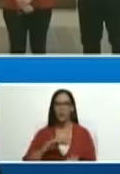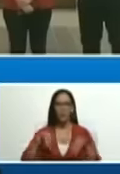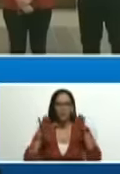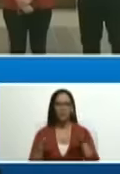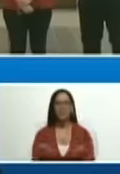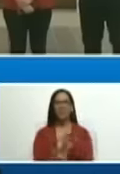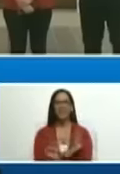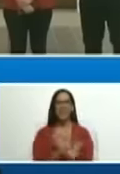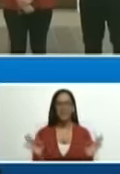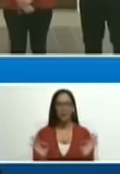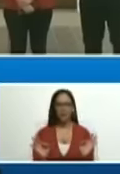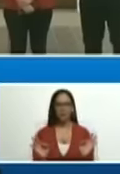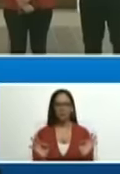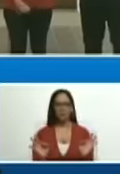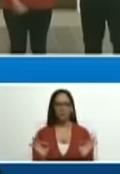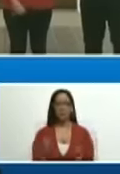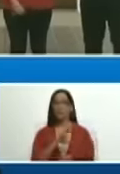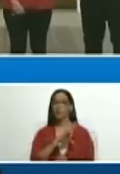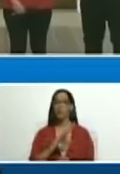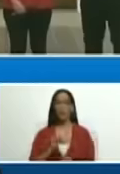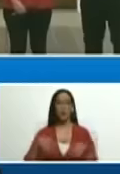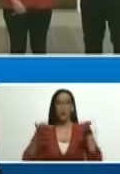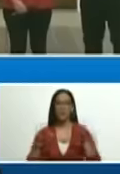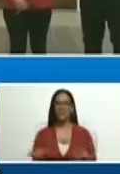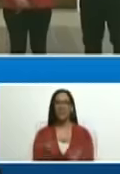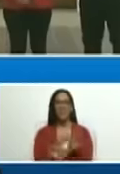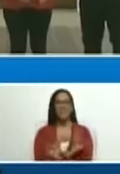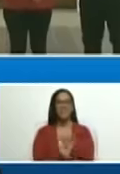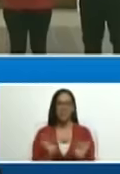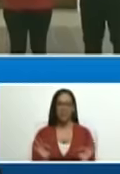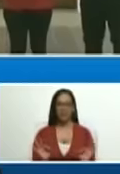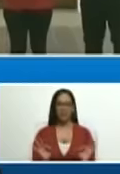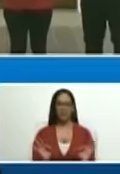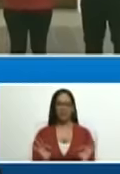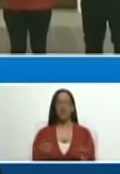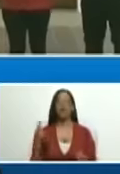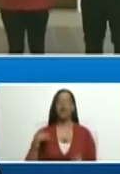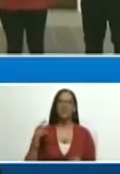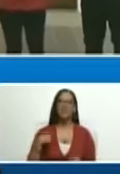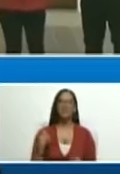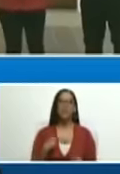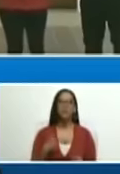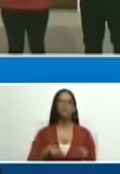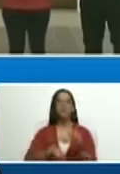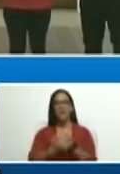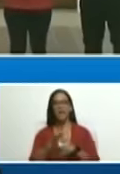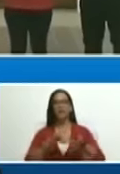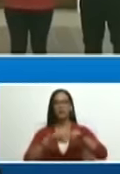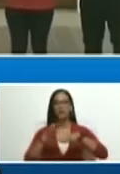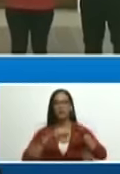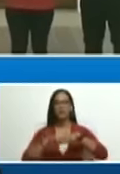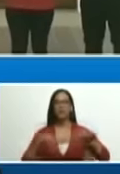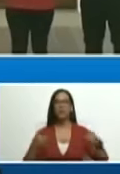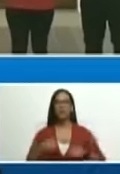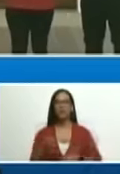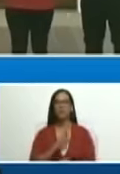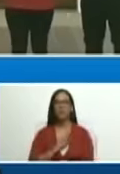nada, no nos debe parar nada. Lo que tenemos que ir construyendo con esfuerzo